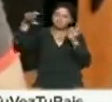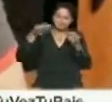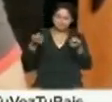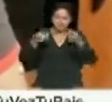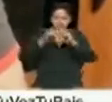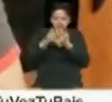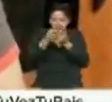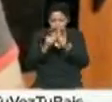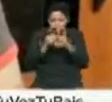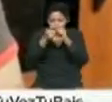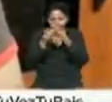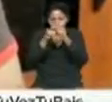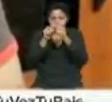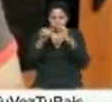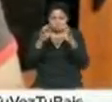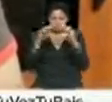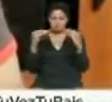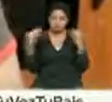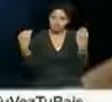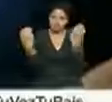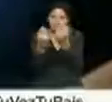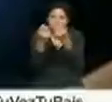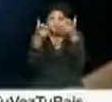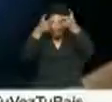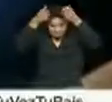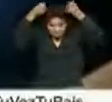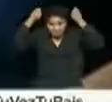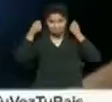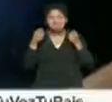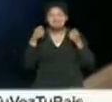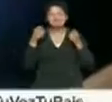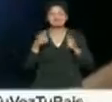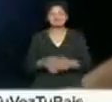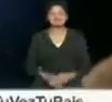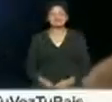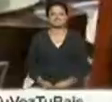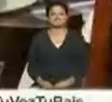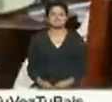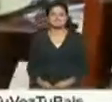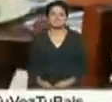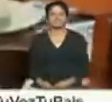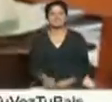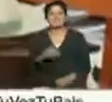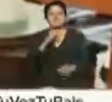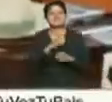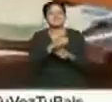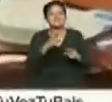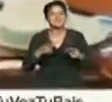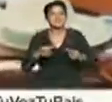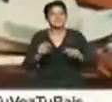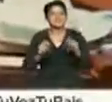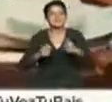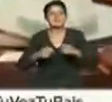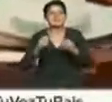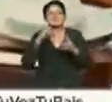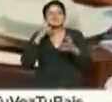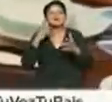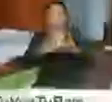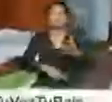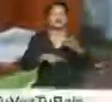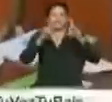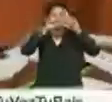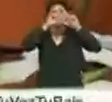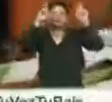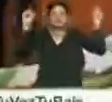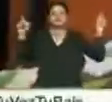hasta que deje un sombrero listo para usarlo. El taller de formación fue creado como una obra social por parte de la empresa pública